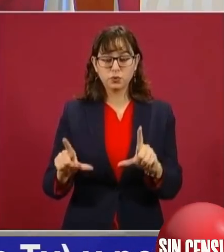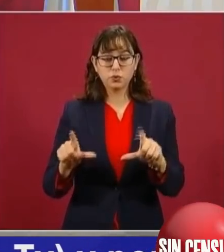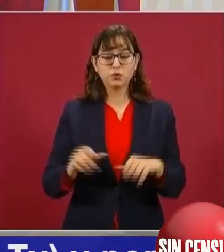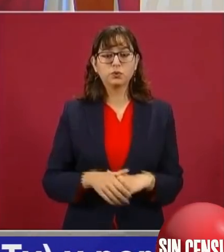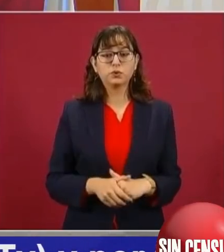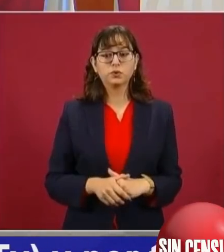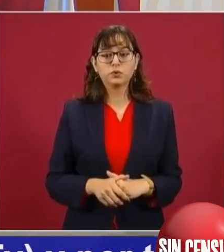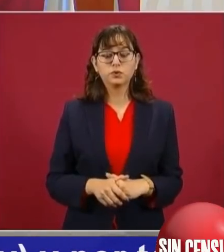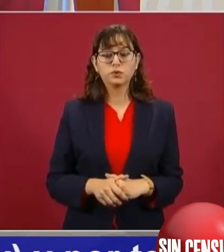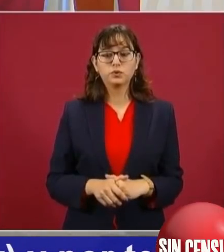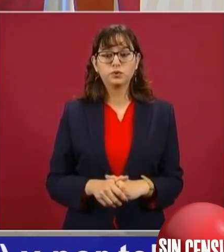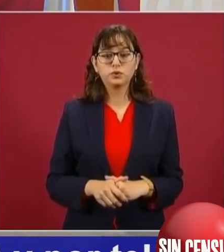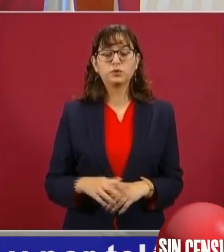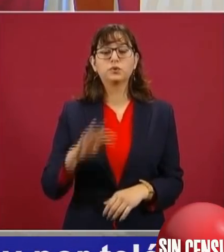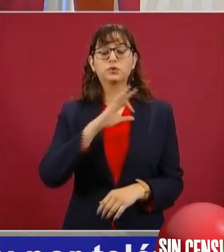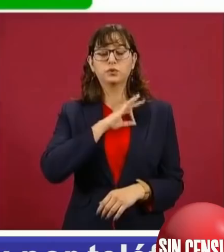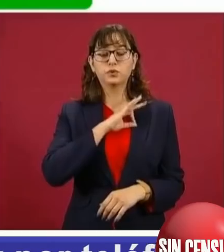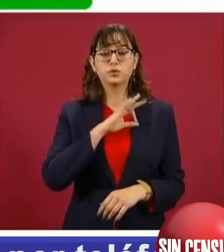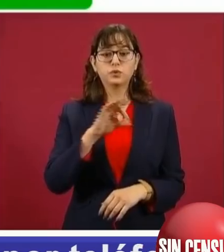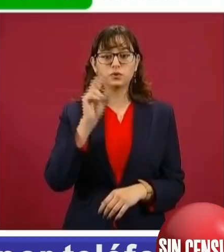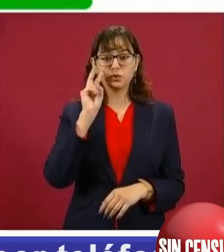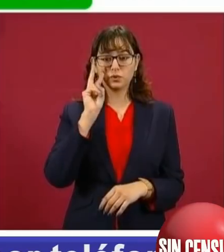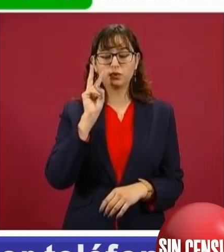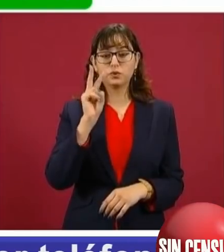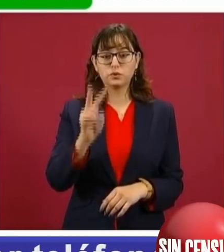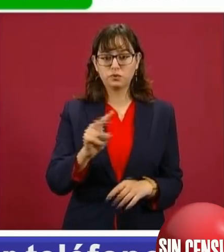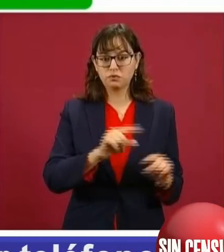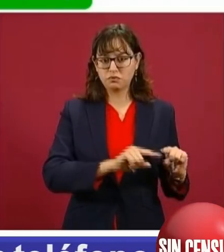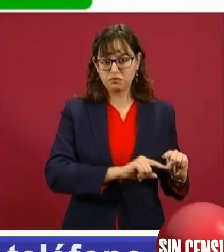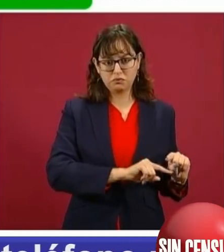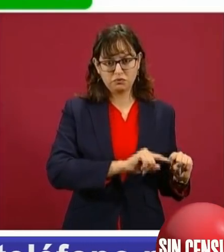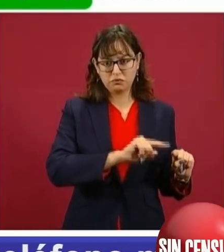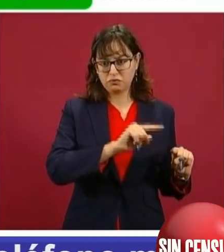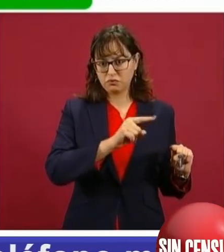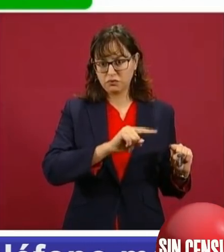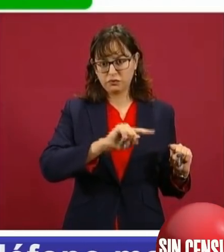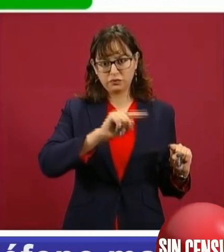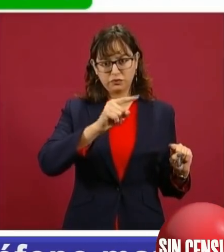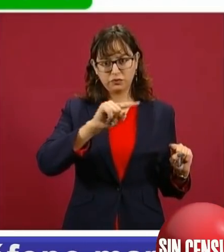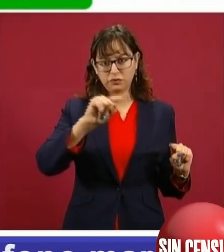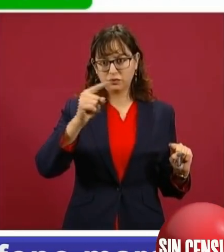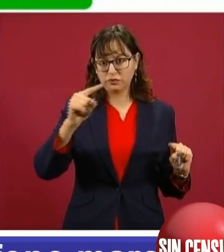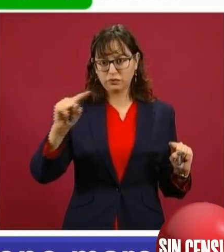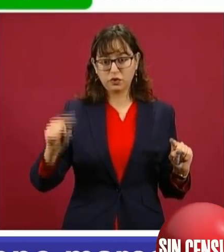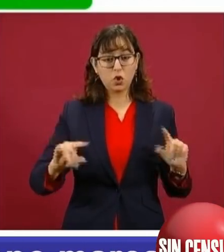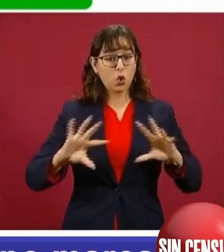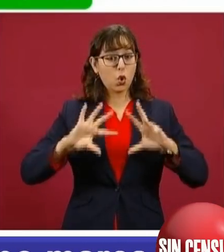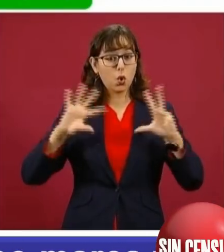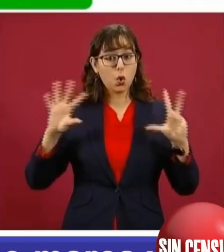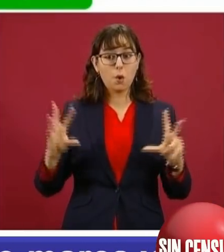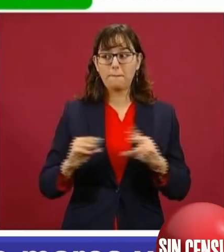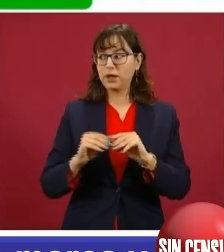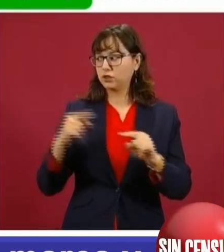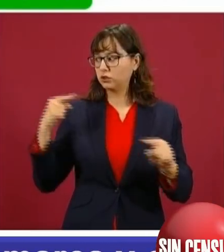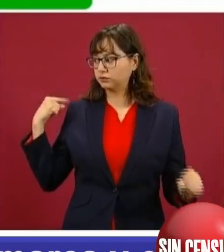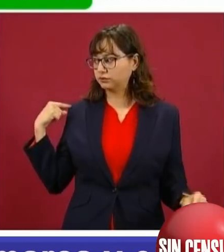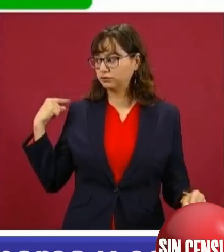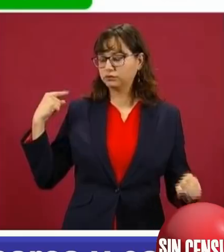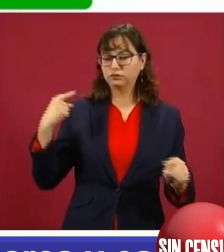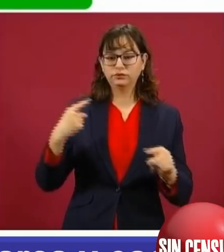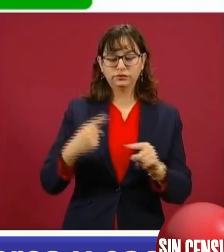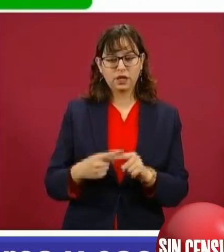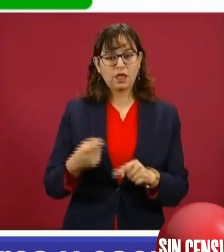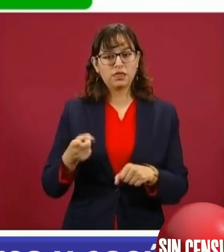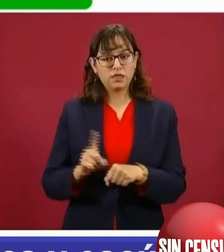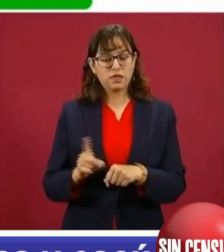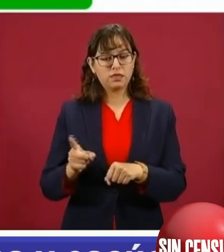detalle, lo que vemos es en general la curva epidémica. La curva epidémica es la representación visual de la cantidad de casos que se presentan